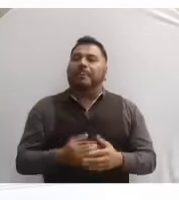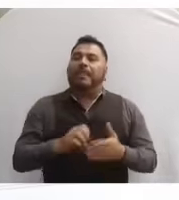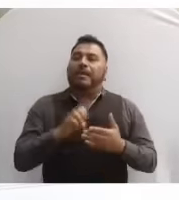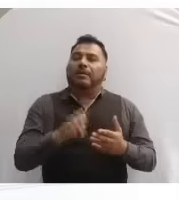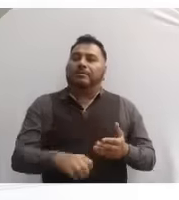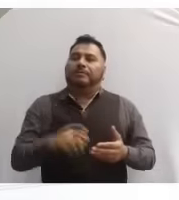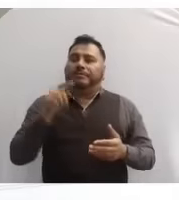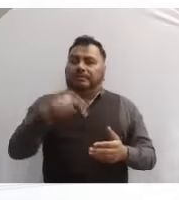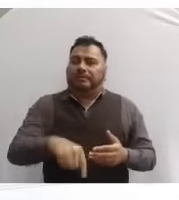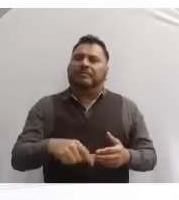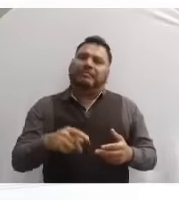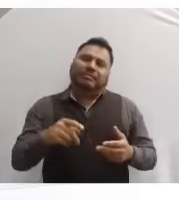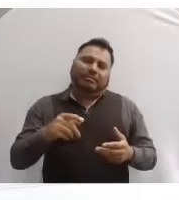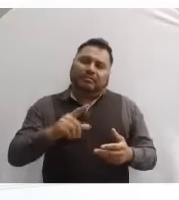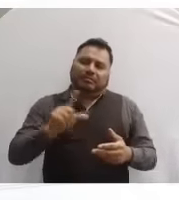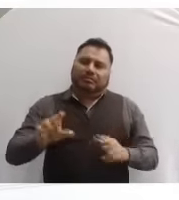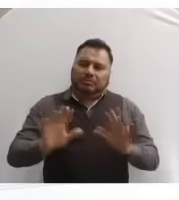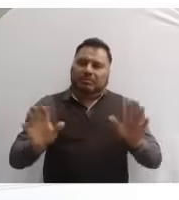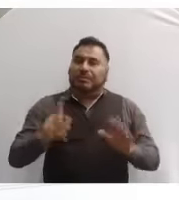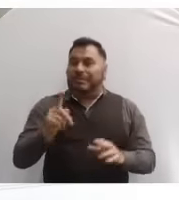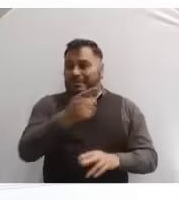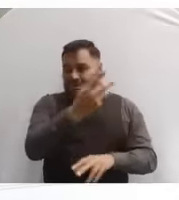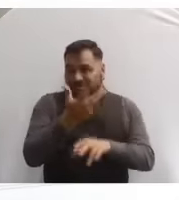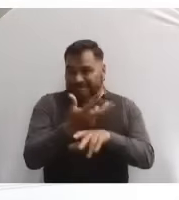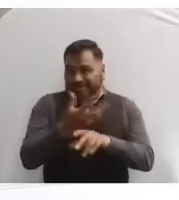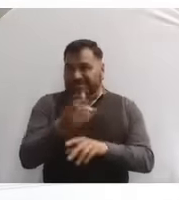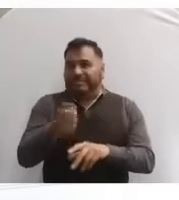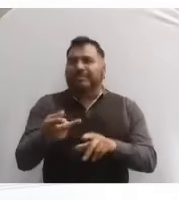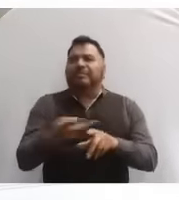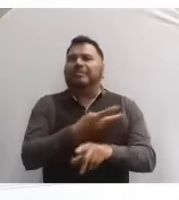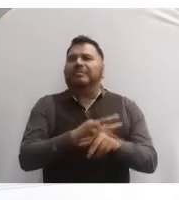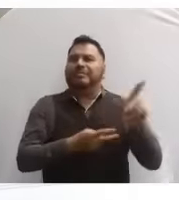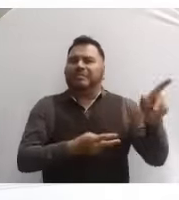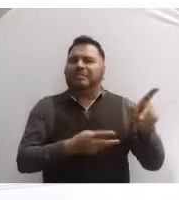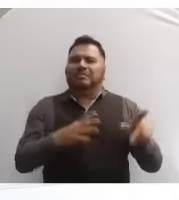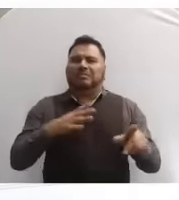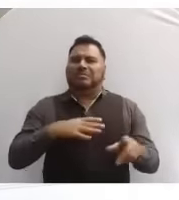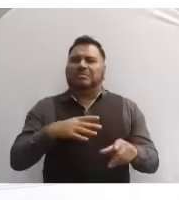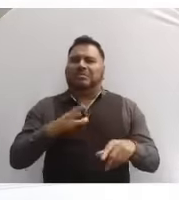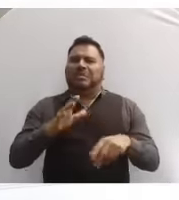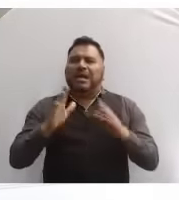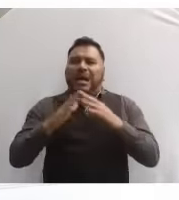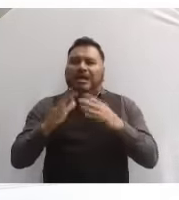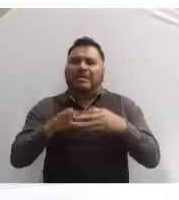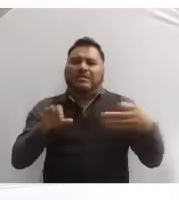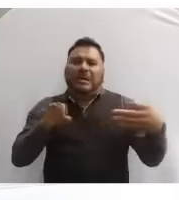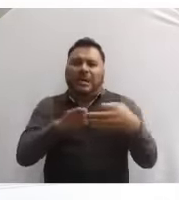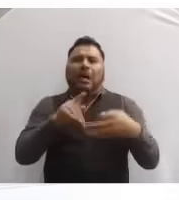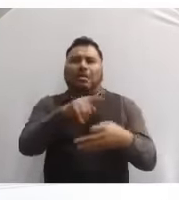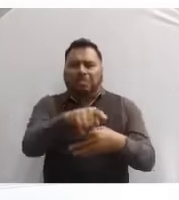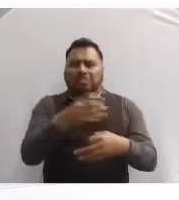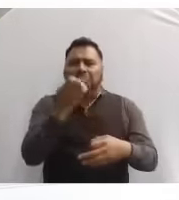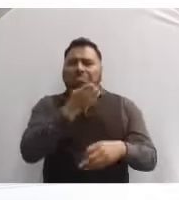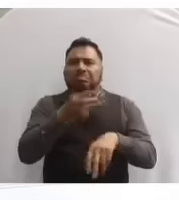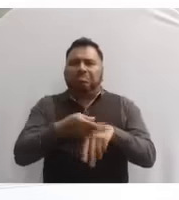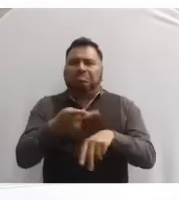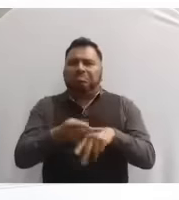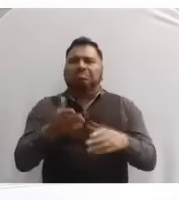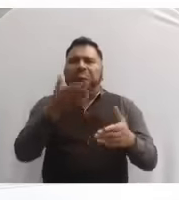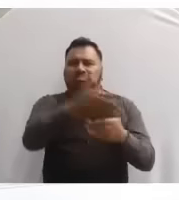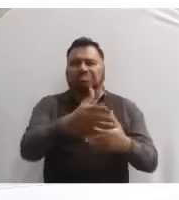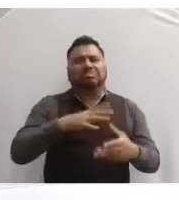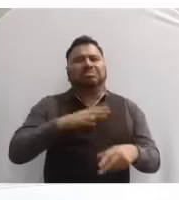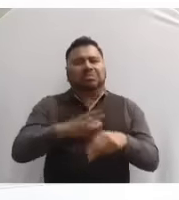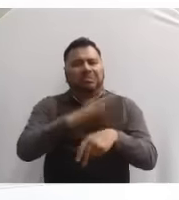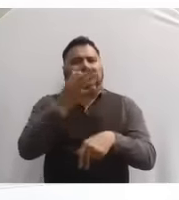sea el modelo a seguir, pero allá se va la preparatoria que quede más cerca de la casa. Hay suficientes